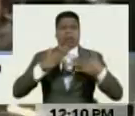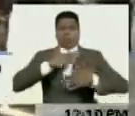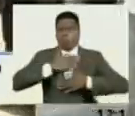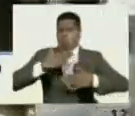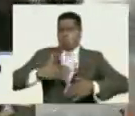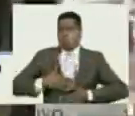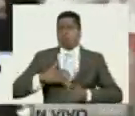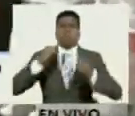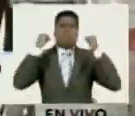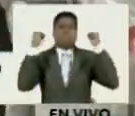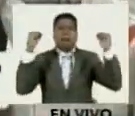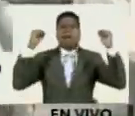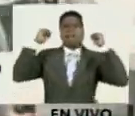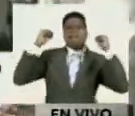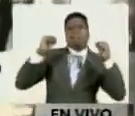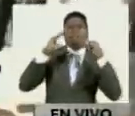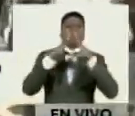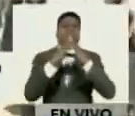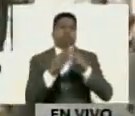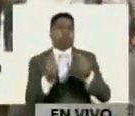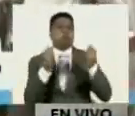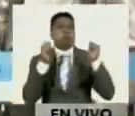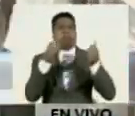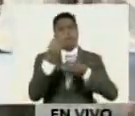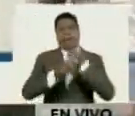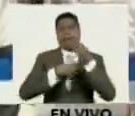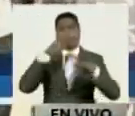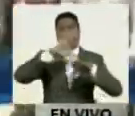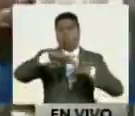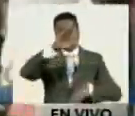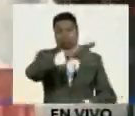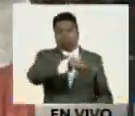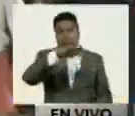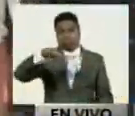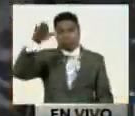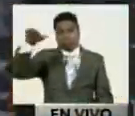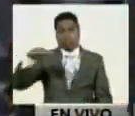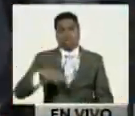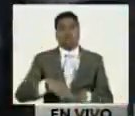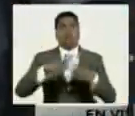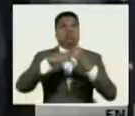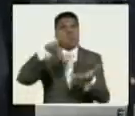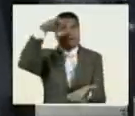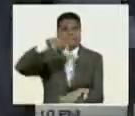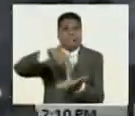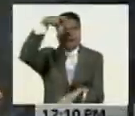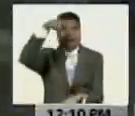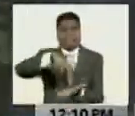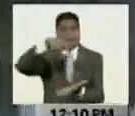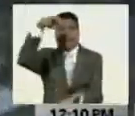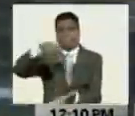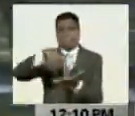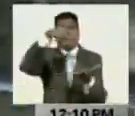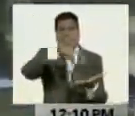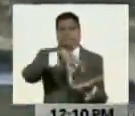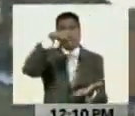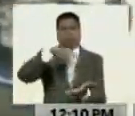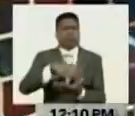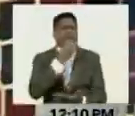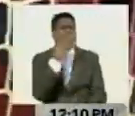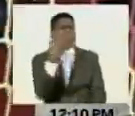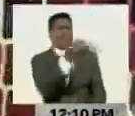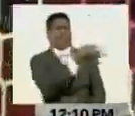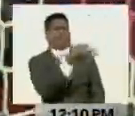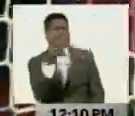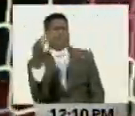recreación. Van a encontrar ustedes espacios para que nuestros niños también, con colchones inflables, con brinca-brinca,